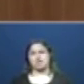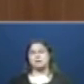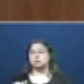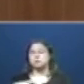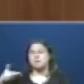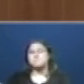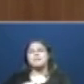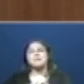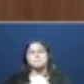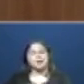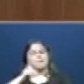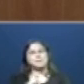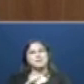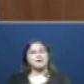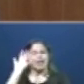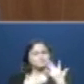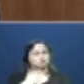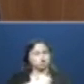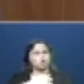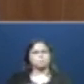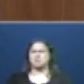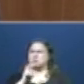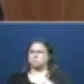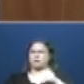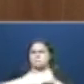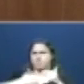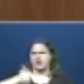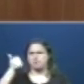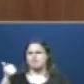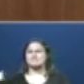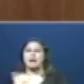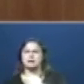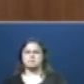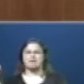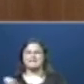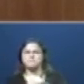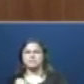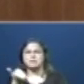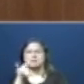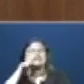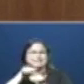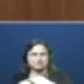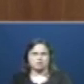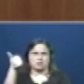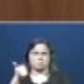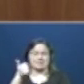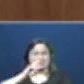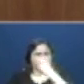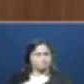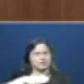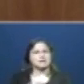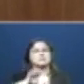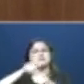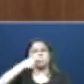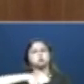contribuir a que nuestras administraciones sean más modernas más transparentes más ágiles más eficientes y más austeras una reforma para la que en Castilla y león